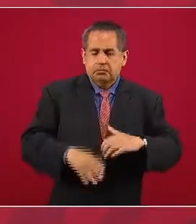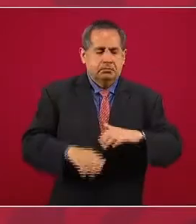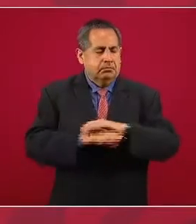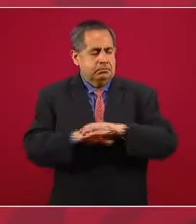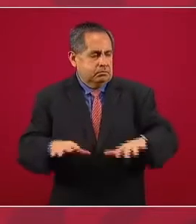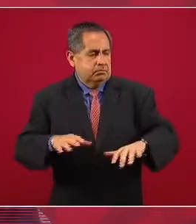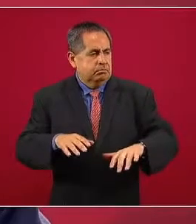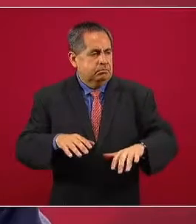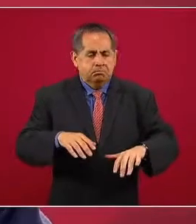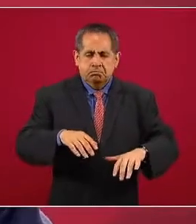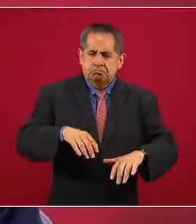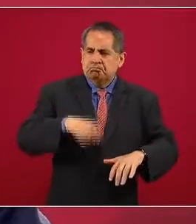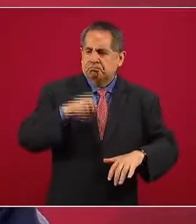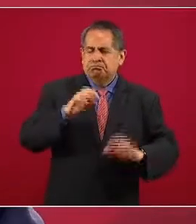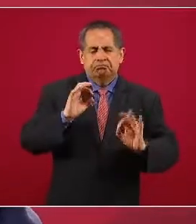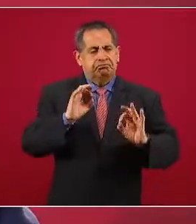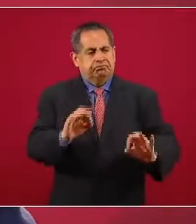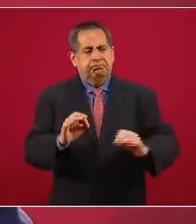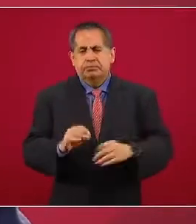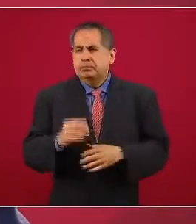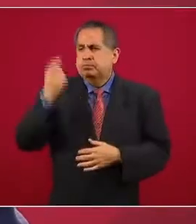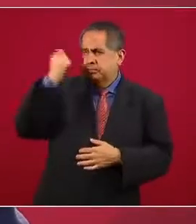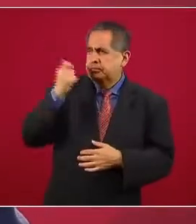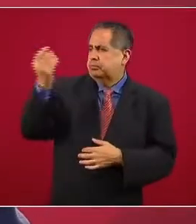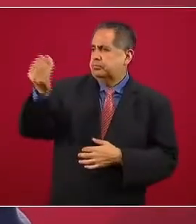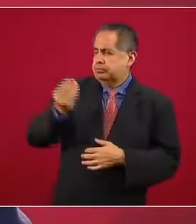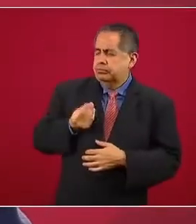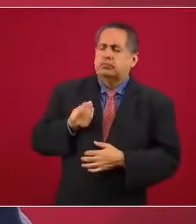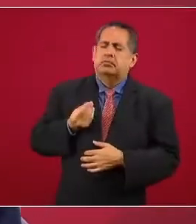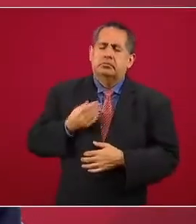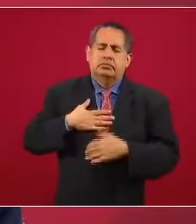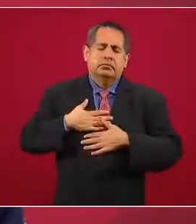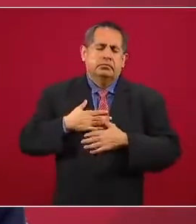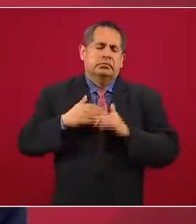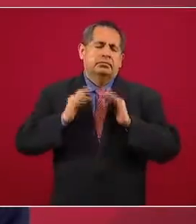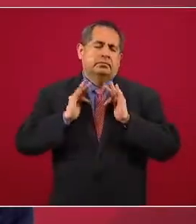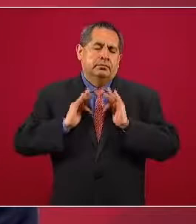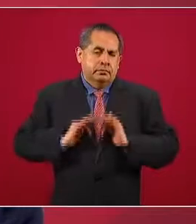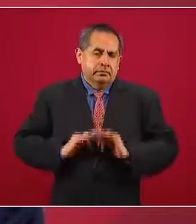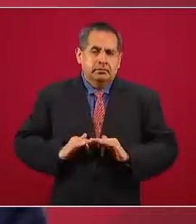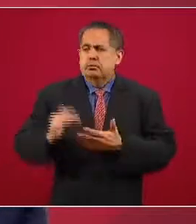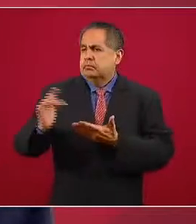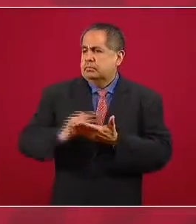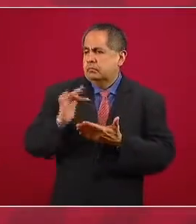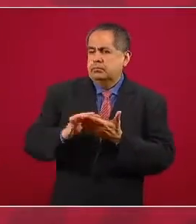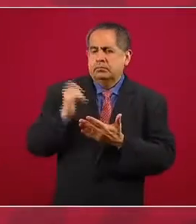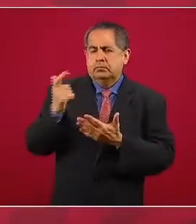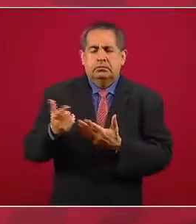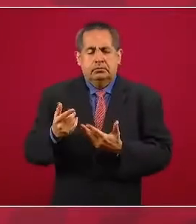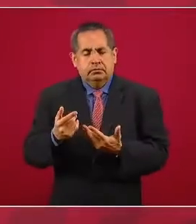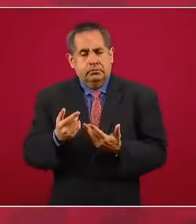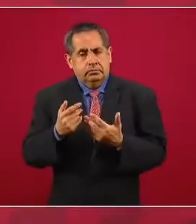y puedan tener tranquilidad y apoyos económicos.